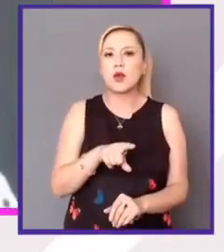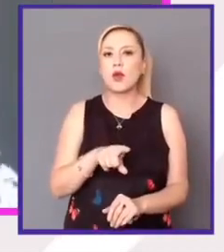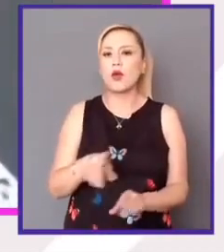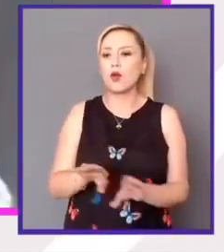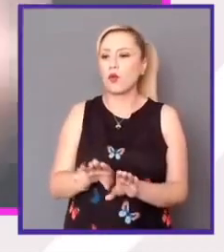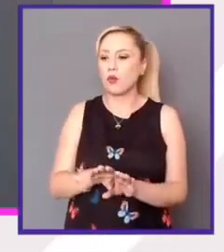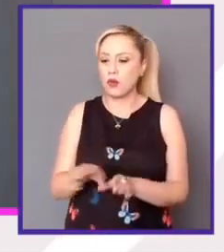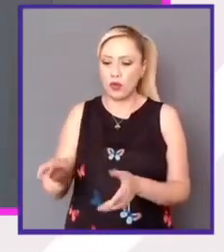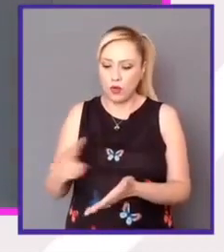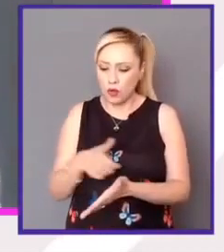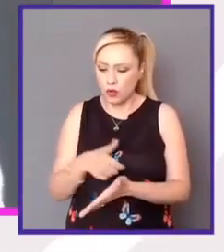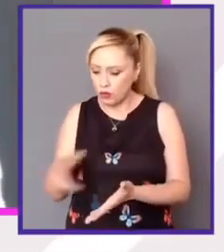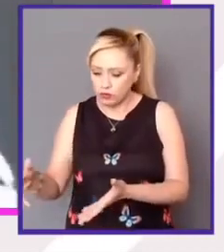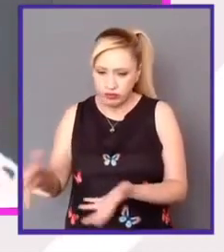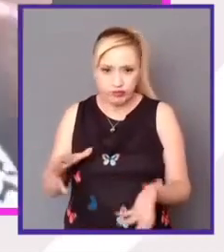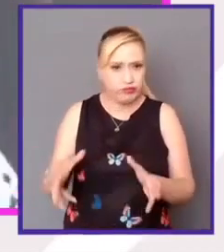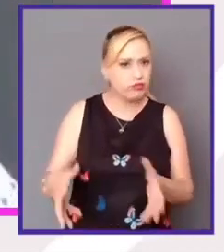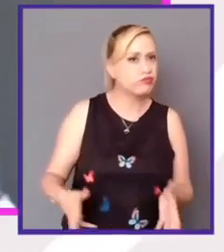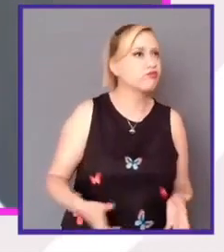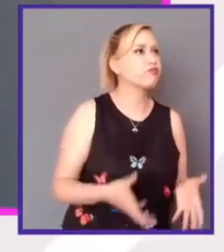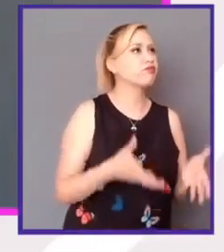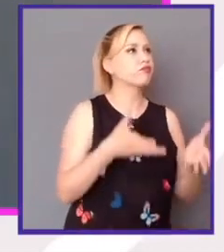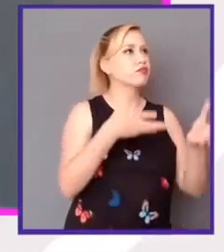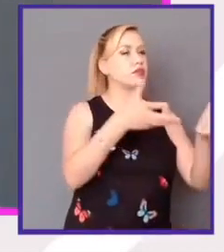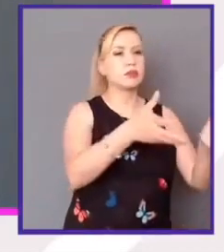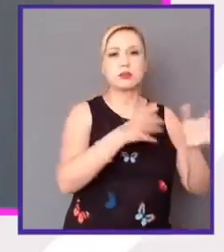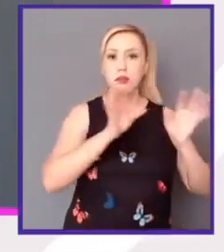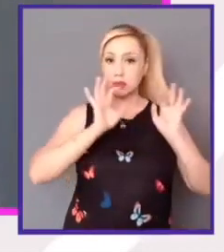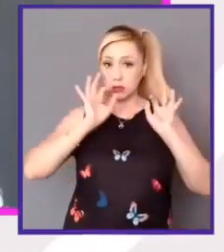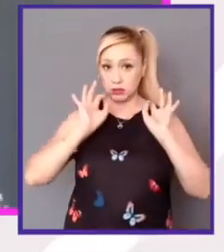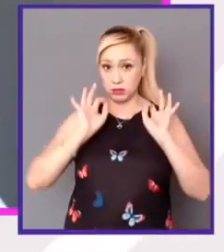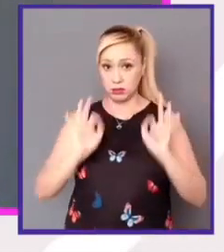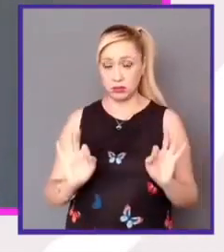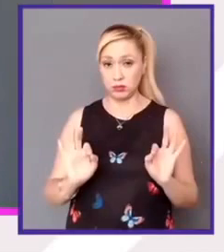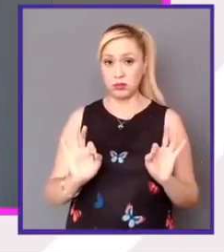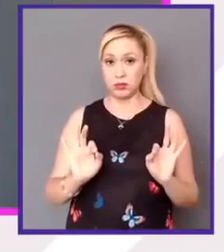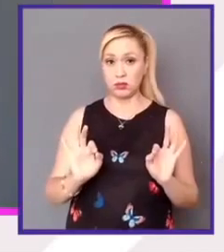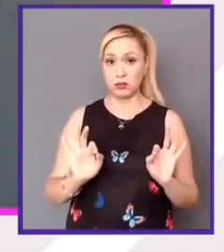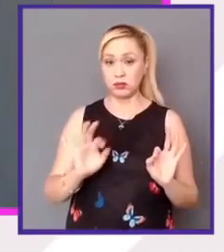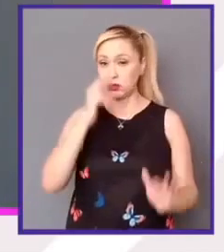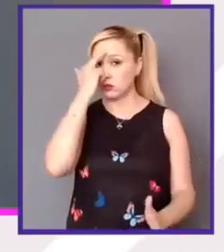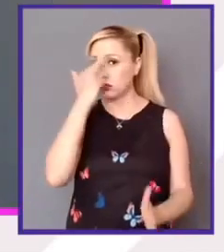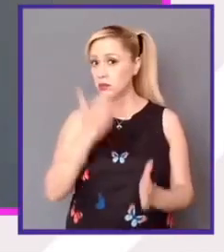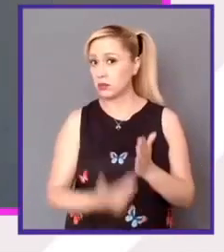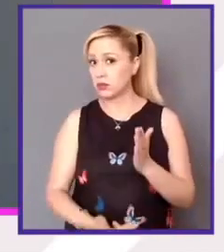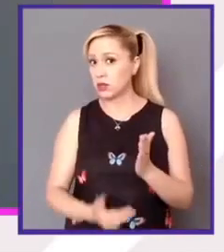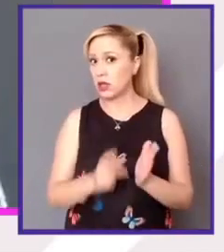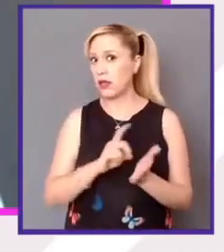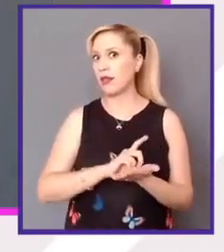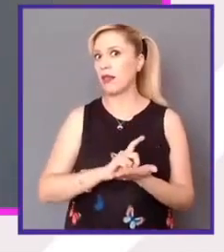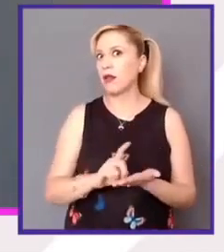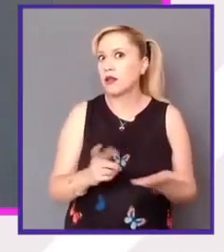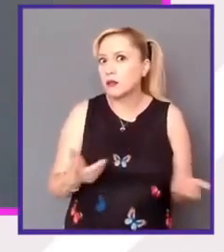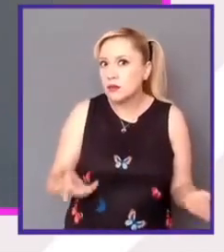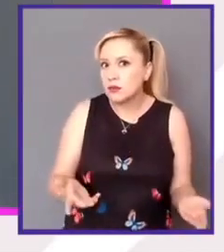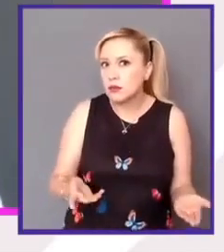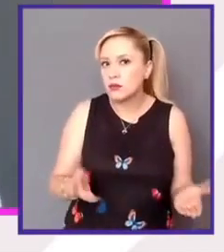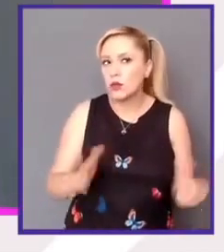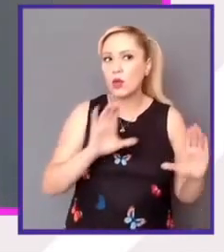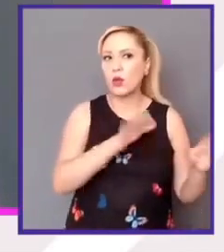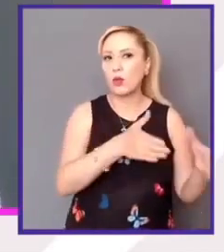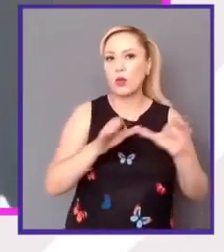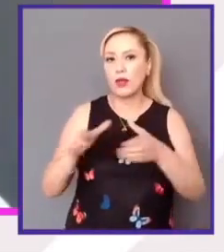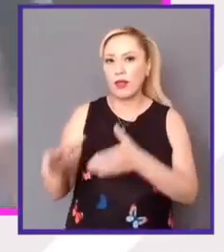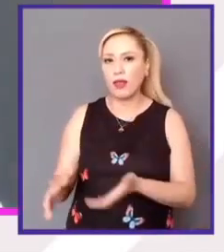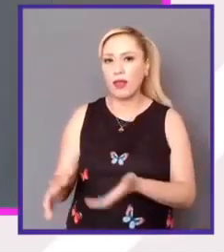o el servicio en llegar a donde tiene que llegar, si realmente estamos ahí vulnerando otros derechos, sobre todo derechos de comunidades, ¿no? Entonces eso